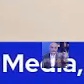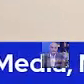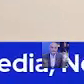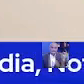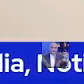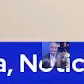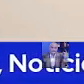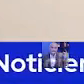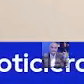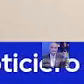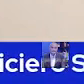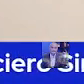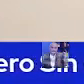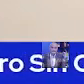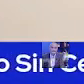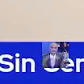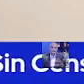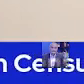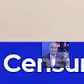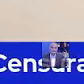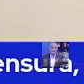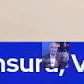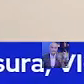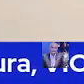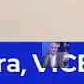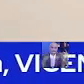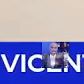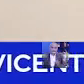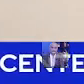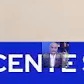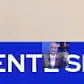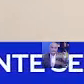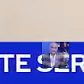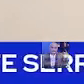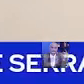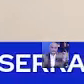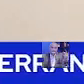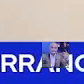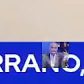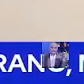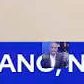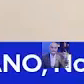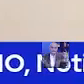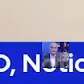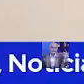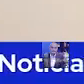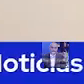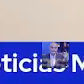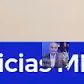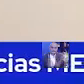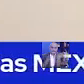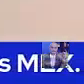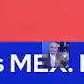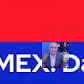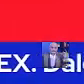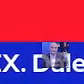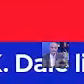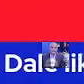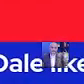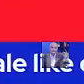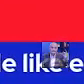tensa luego del golpe contra Pedro Castillo. Es Pablo Monroy, le digo, el titular de la Embajada de México en